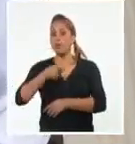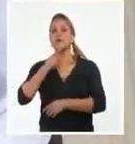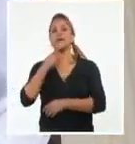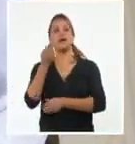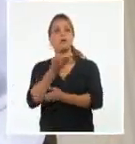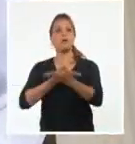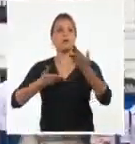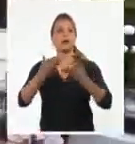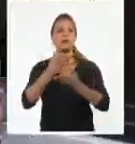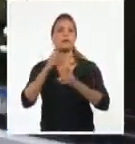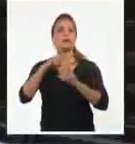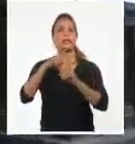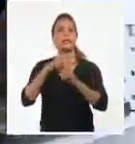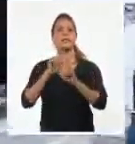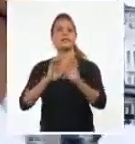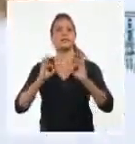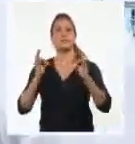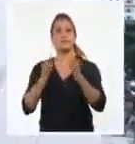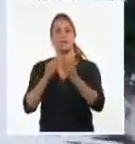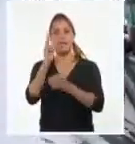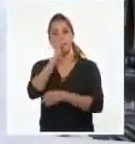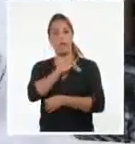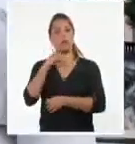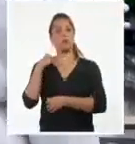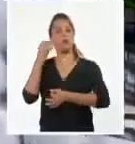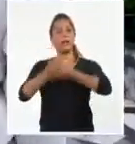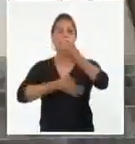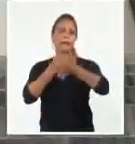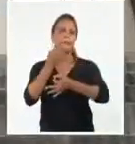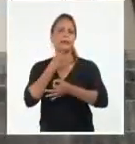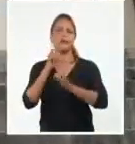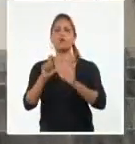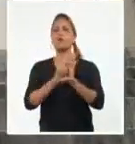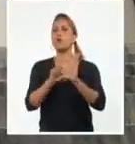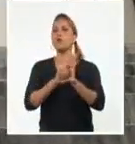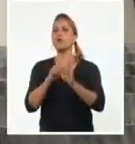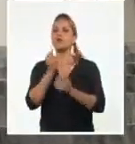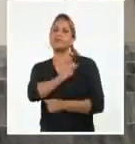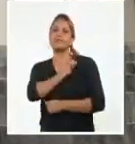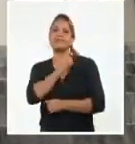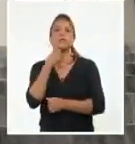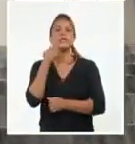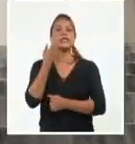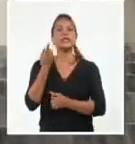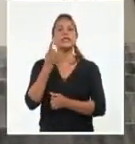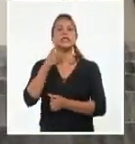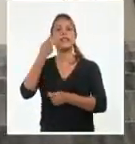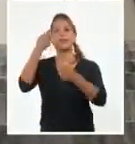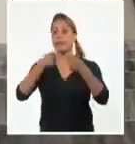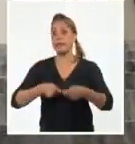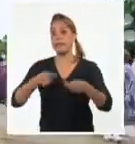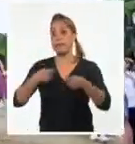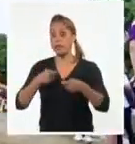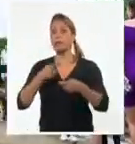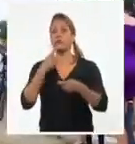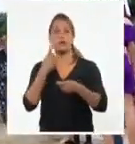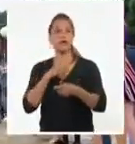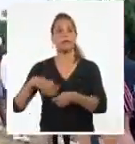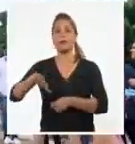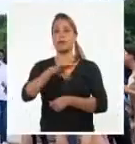durante 20 años. La doctora Ana María afirma que es un código que intenta resolver el hecho de que el derecho suele estar a la saga de